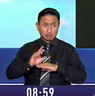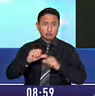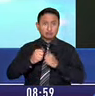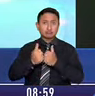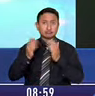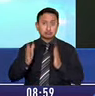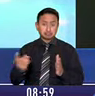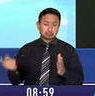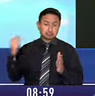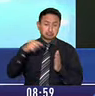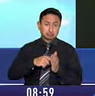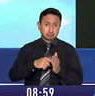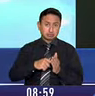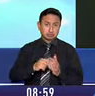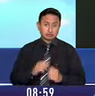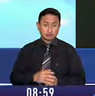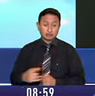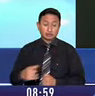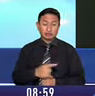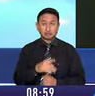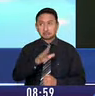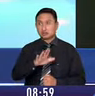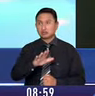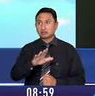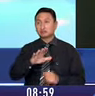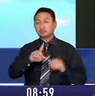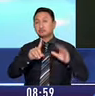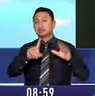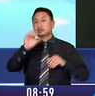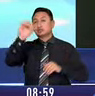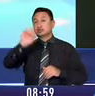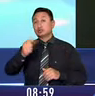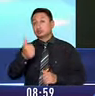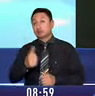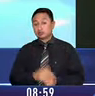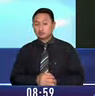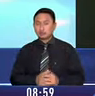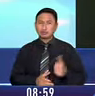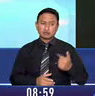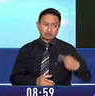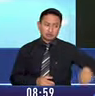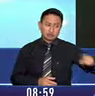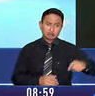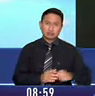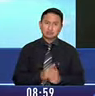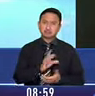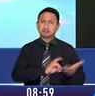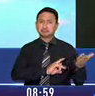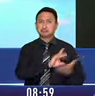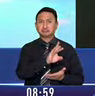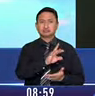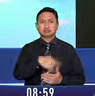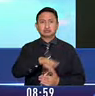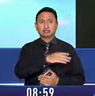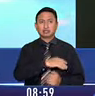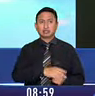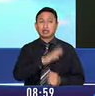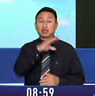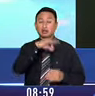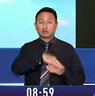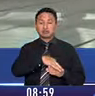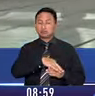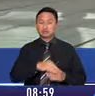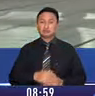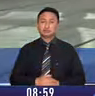podrían volver, que están en ese 5 o 6%, pero a los otros hay que castigarlos democráticamente con el